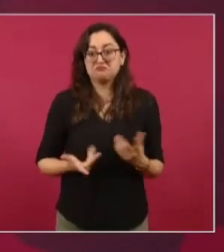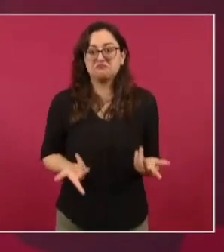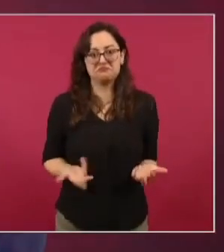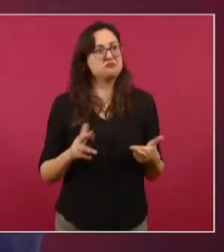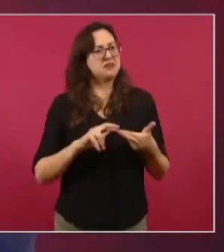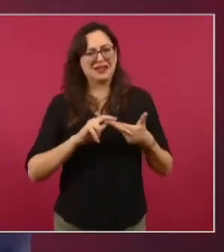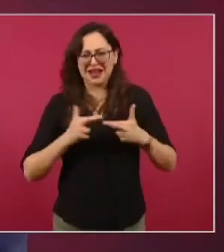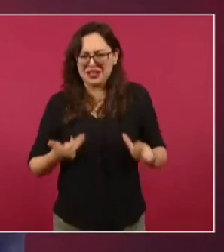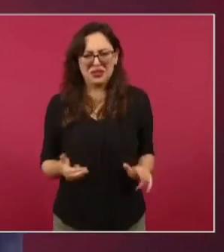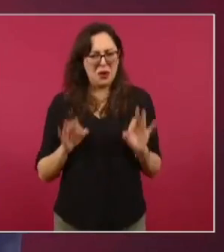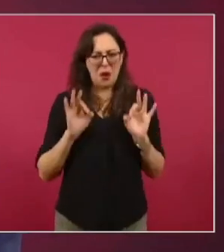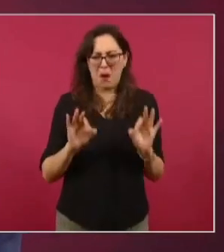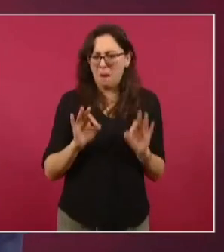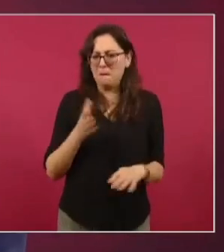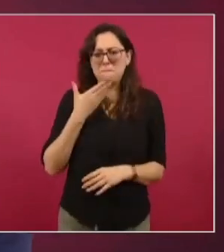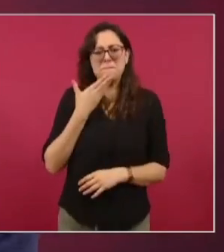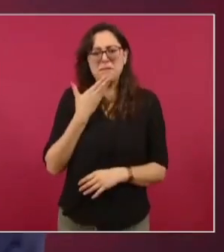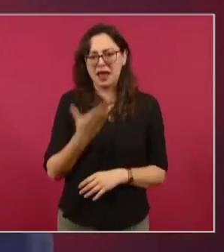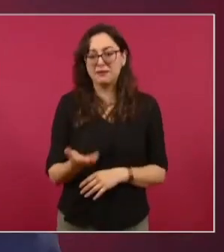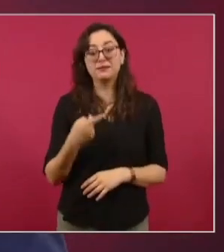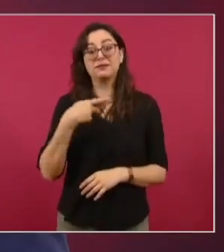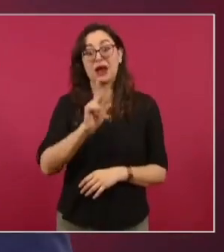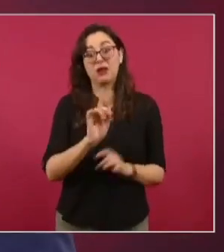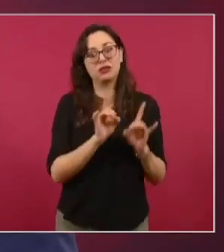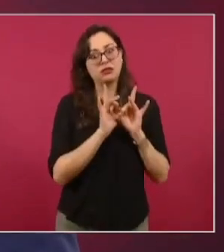repente salen cosas